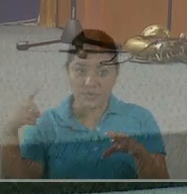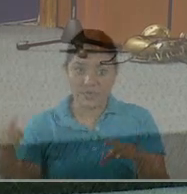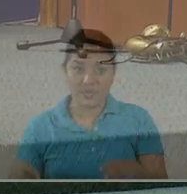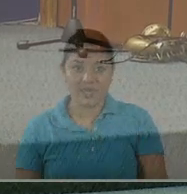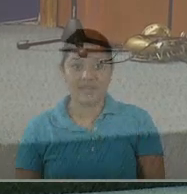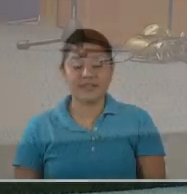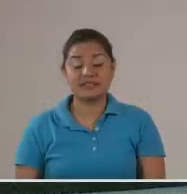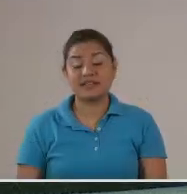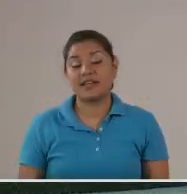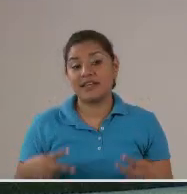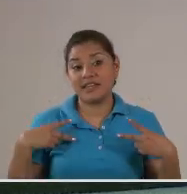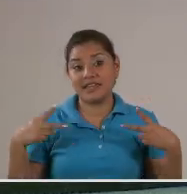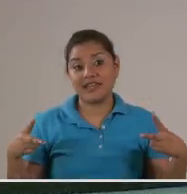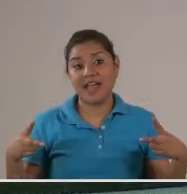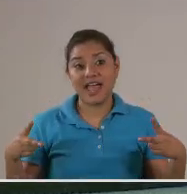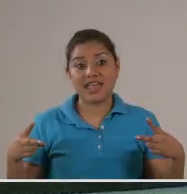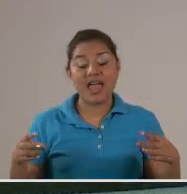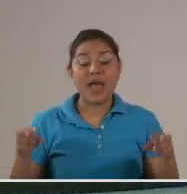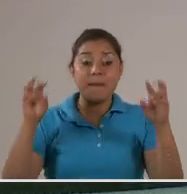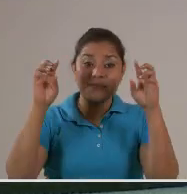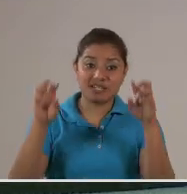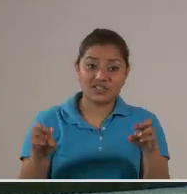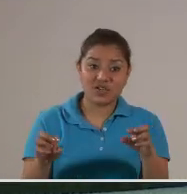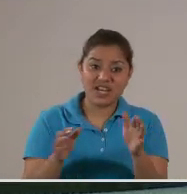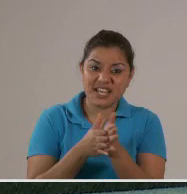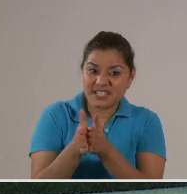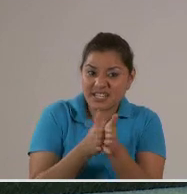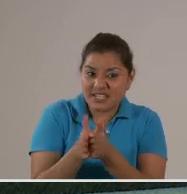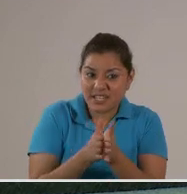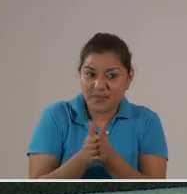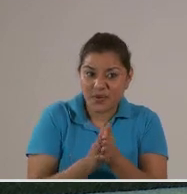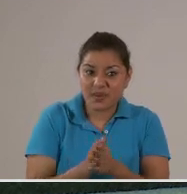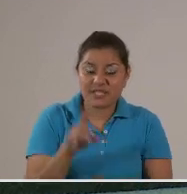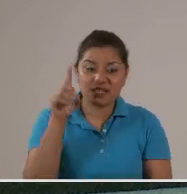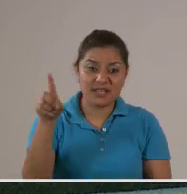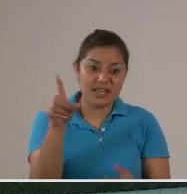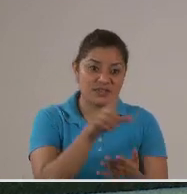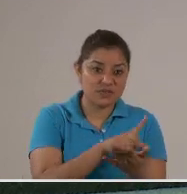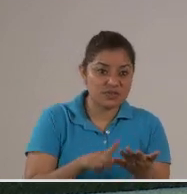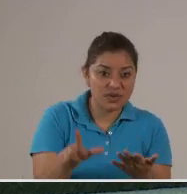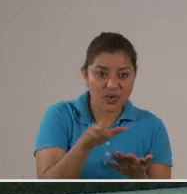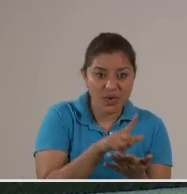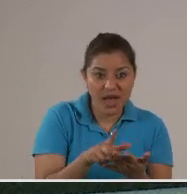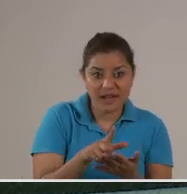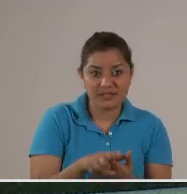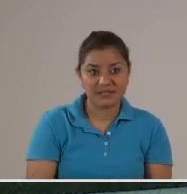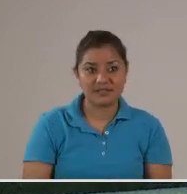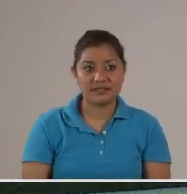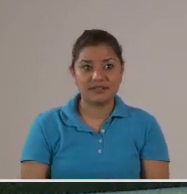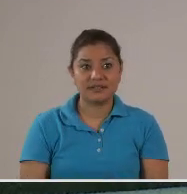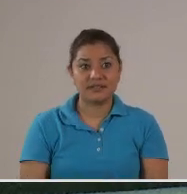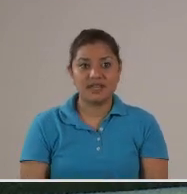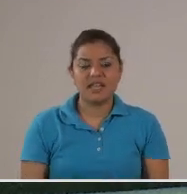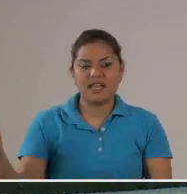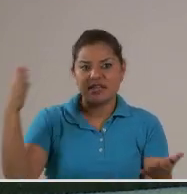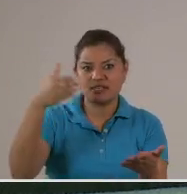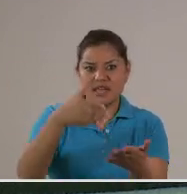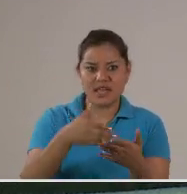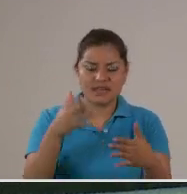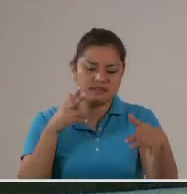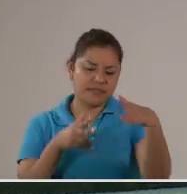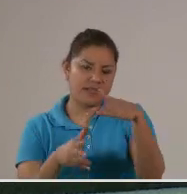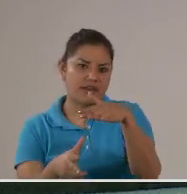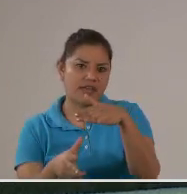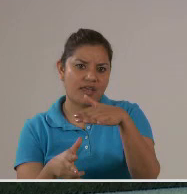macizos porque macizos me caen bien los eso me caen mal que llegan y se parcan